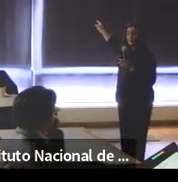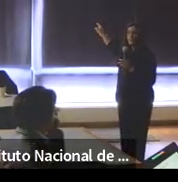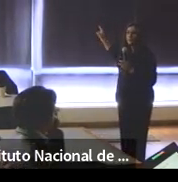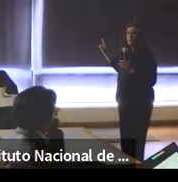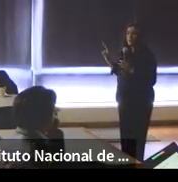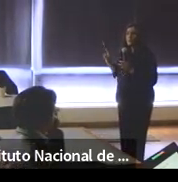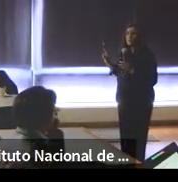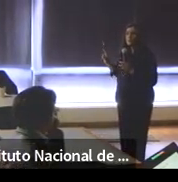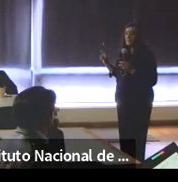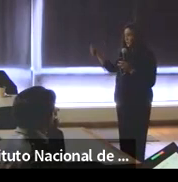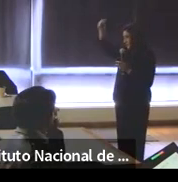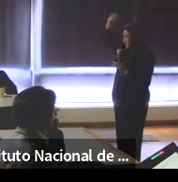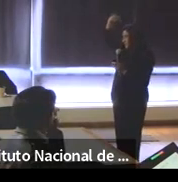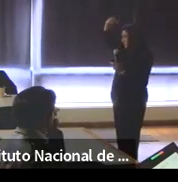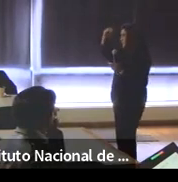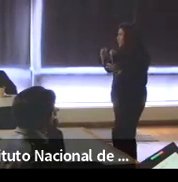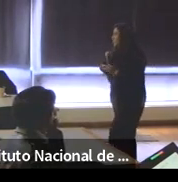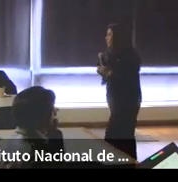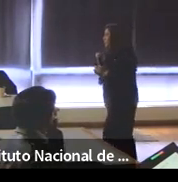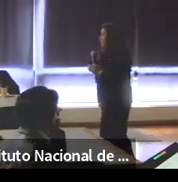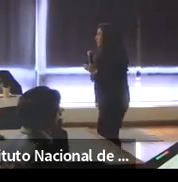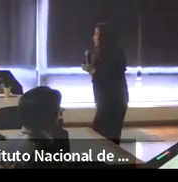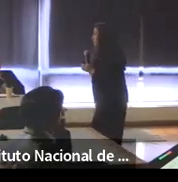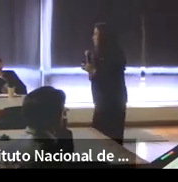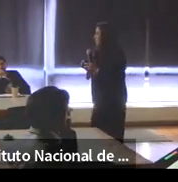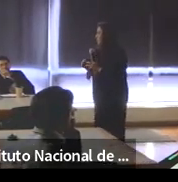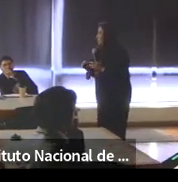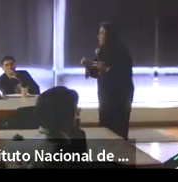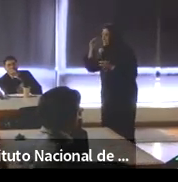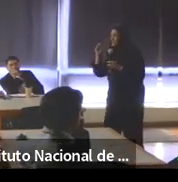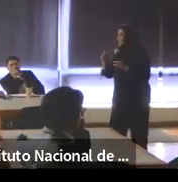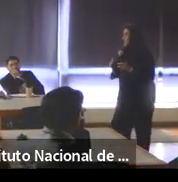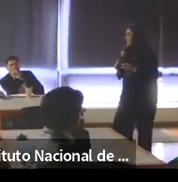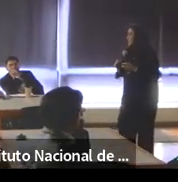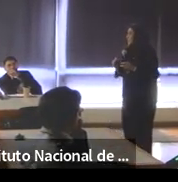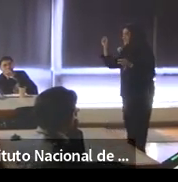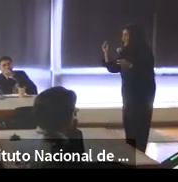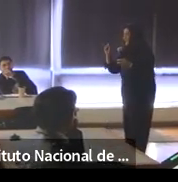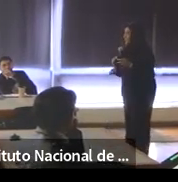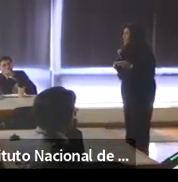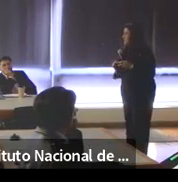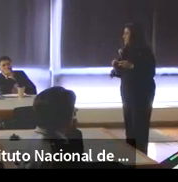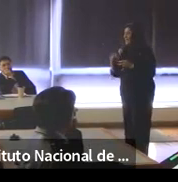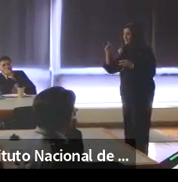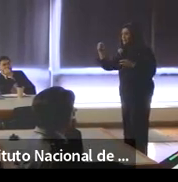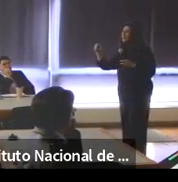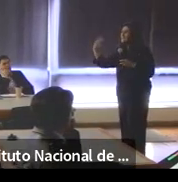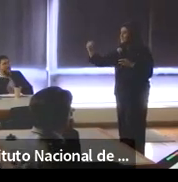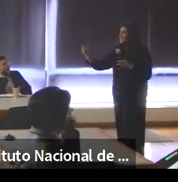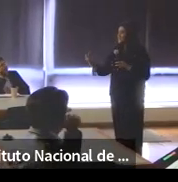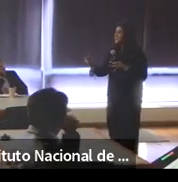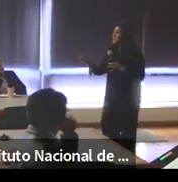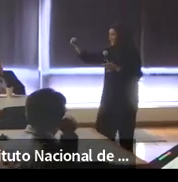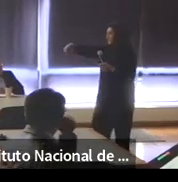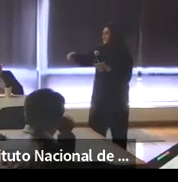tiene que ver con todo pero tiene que ver contigo dónde estás parado eres ejemplo así como